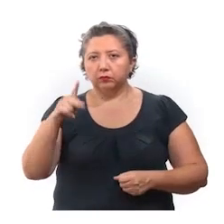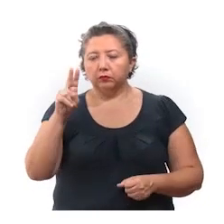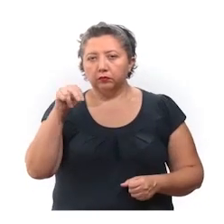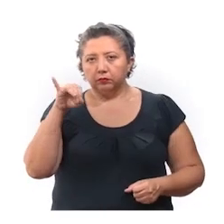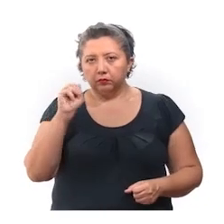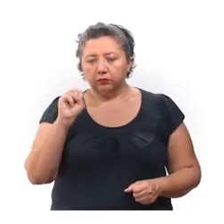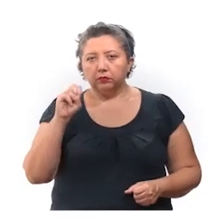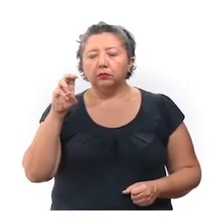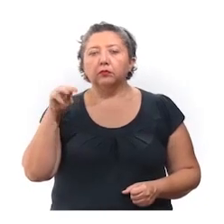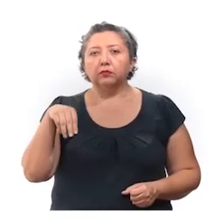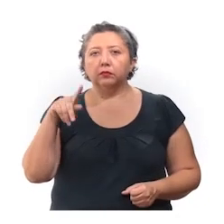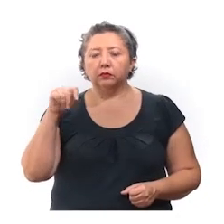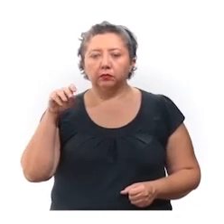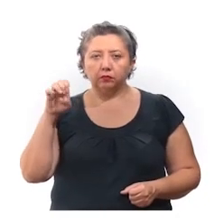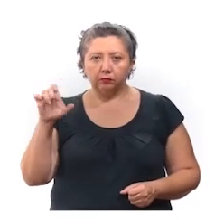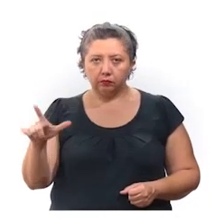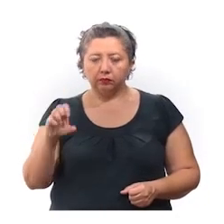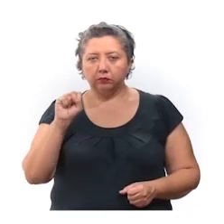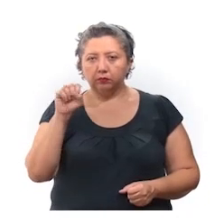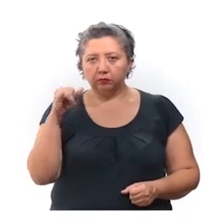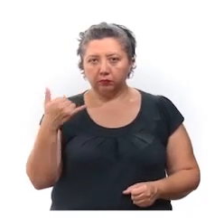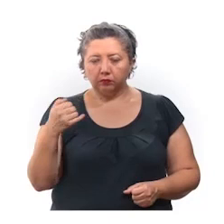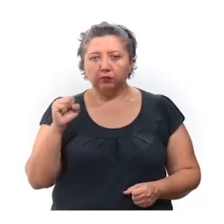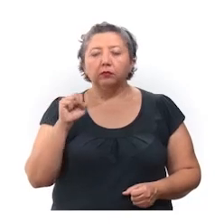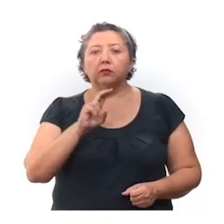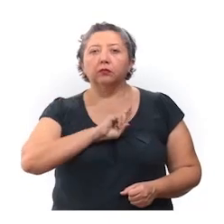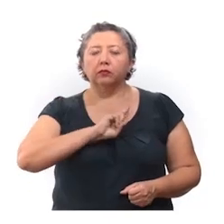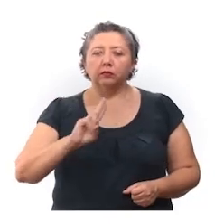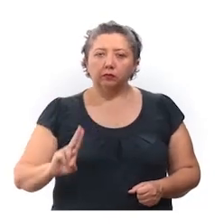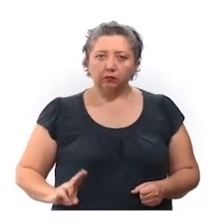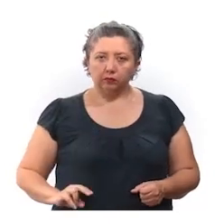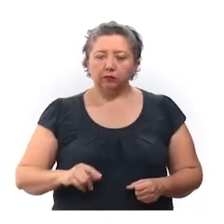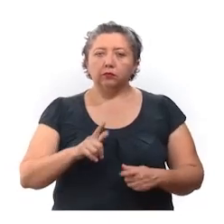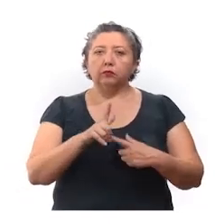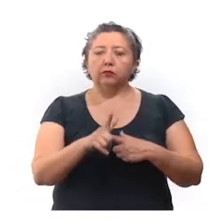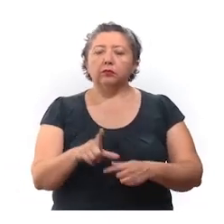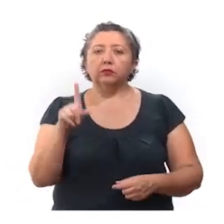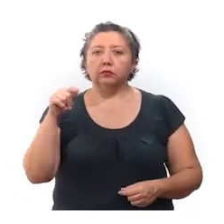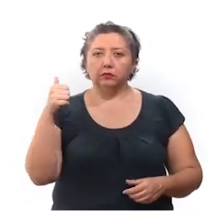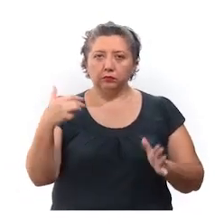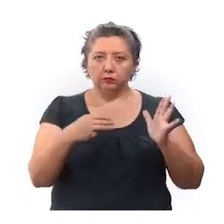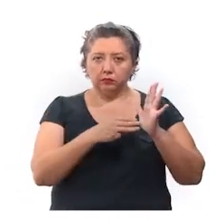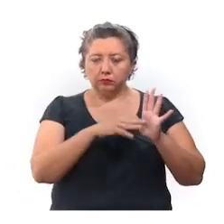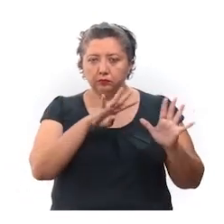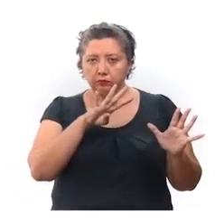Canacín, Motul, Progreso, Sellé y Humán. De los